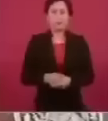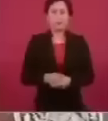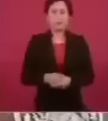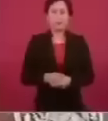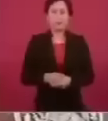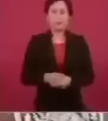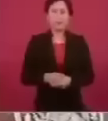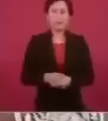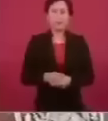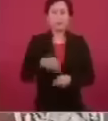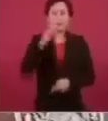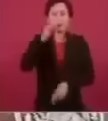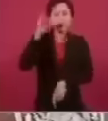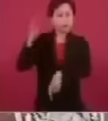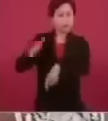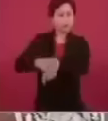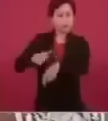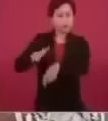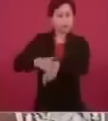y se les llamó